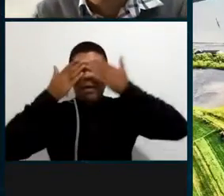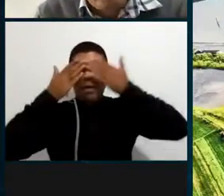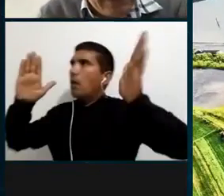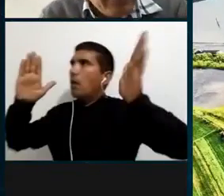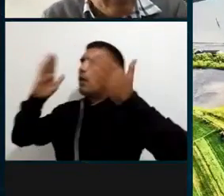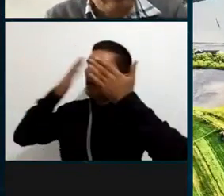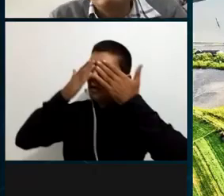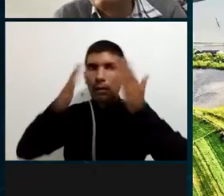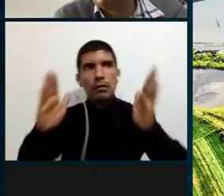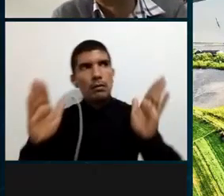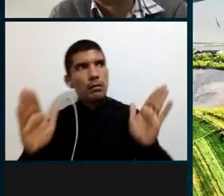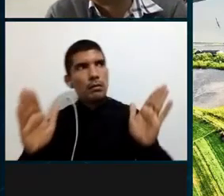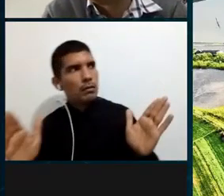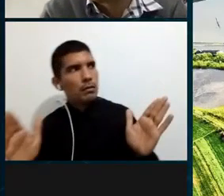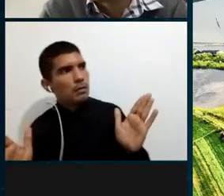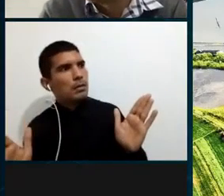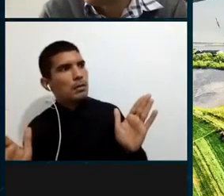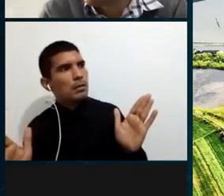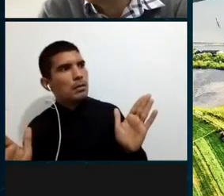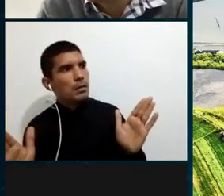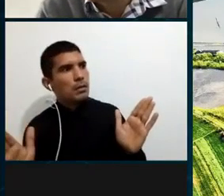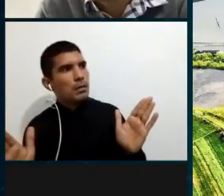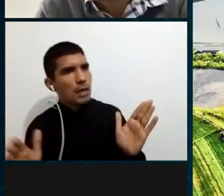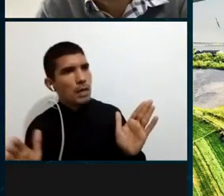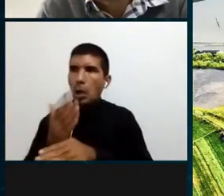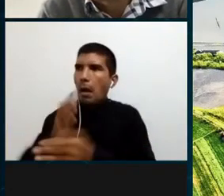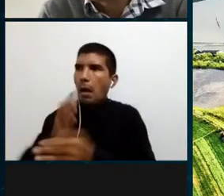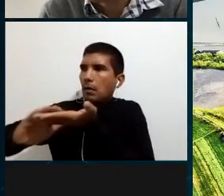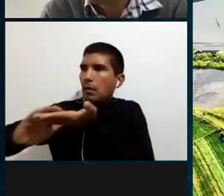Como para ir cerrando, por temas de tiempo,